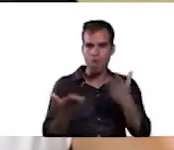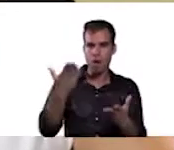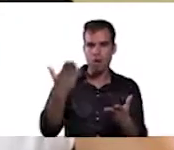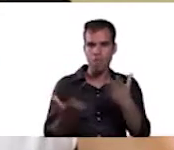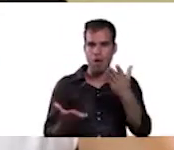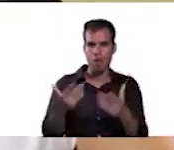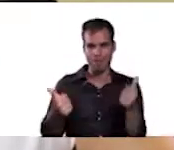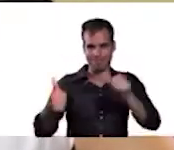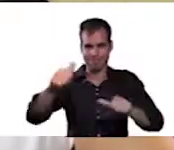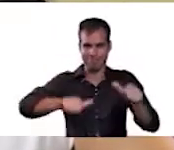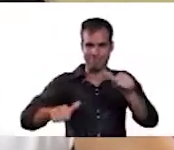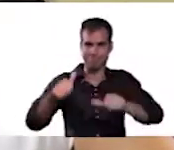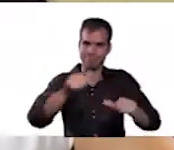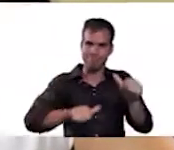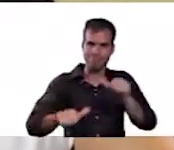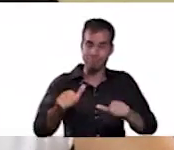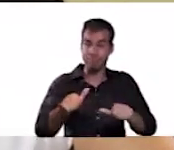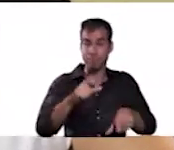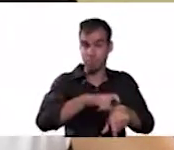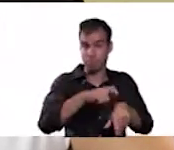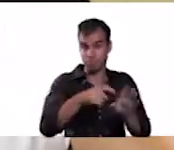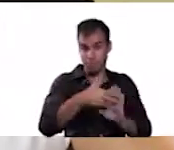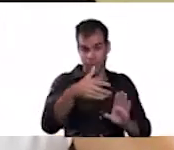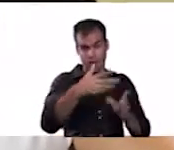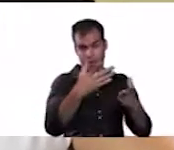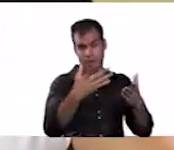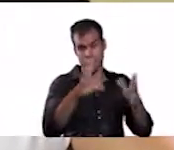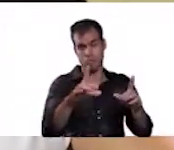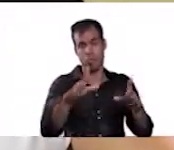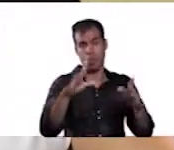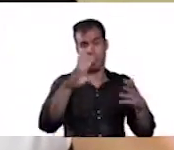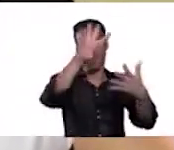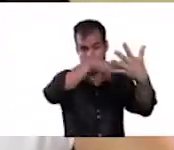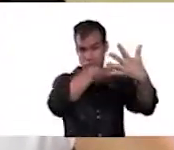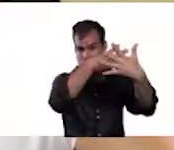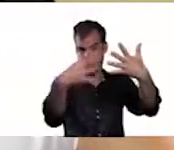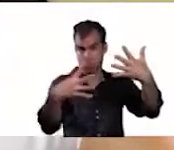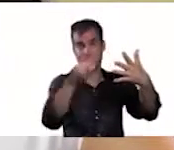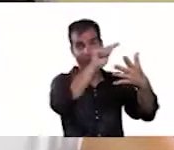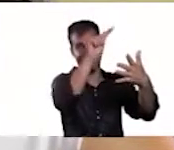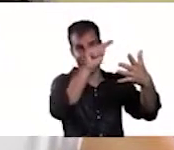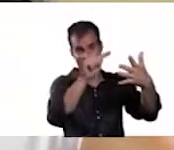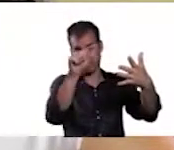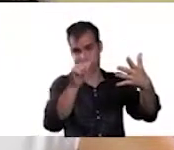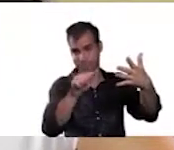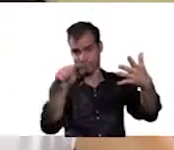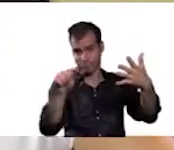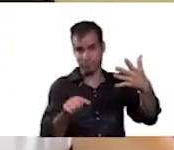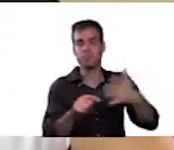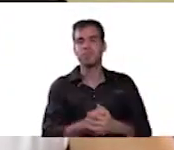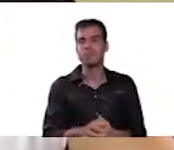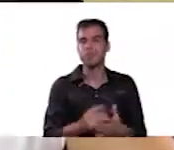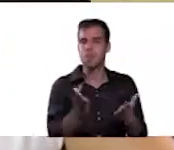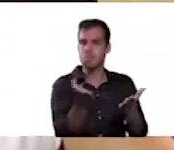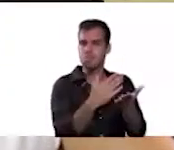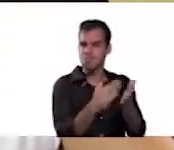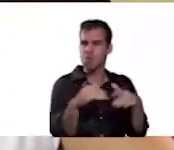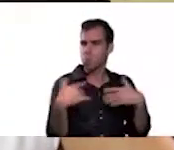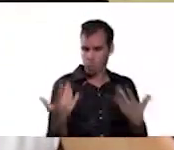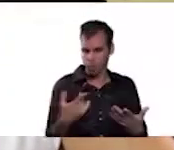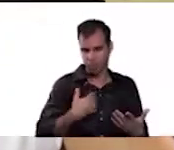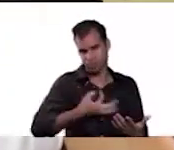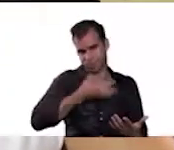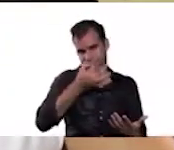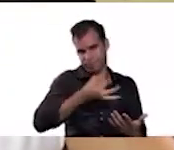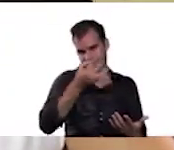un grupo y en un periodo de la tabla periódica. Ahora les voy a decir las páginas en las que van a poder resumir estos contenidos en